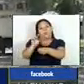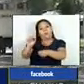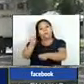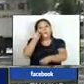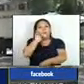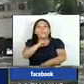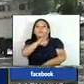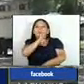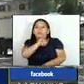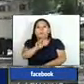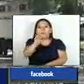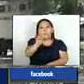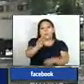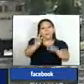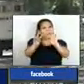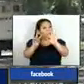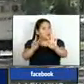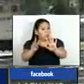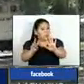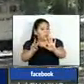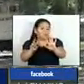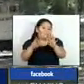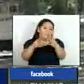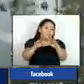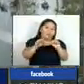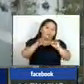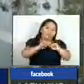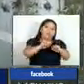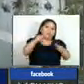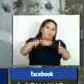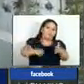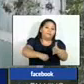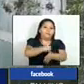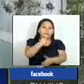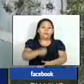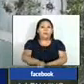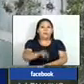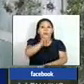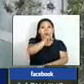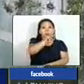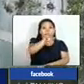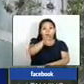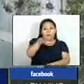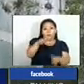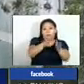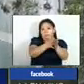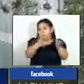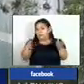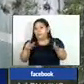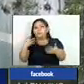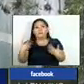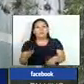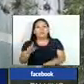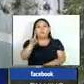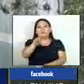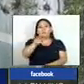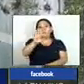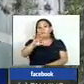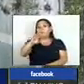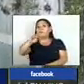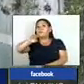esta enfermedad y 27 personas lamentablemente han fallecido del 13 de marzo a la fecha ya son 156